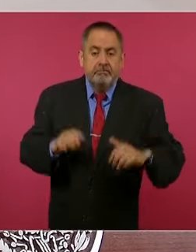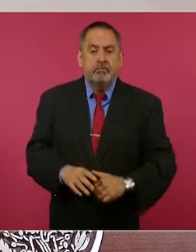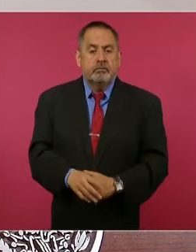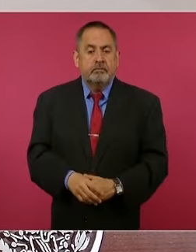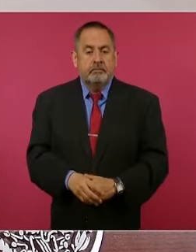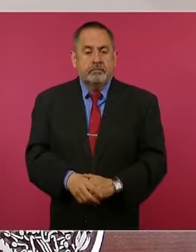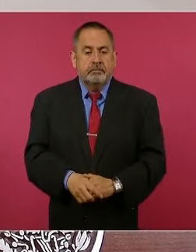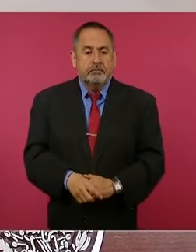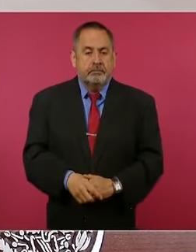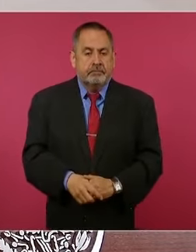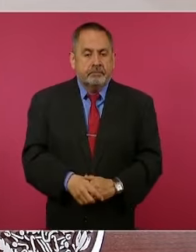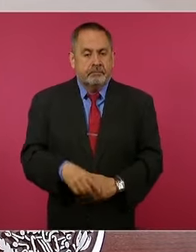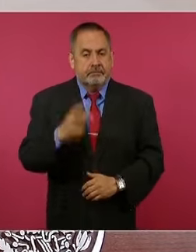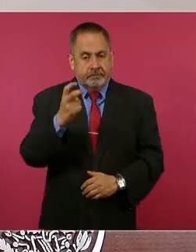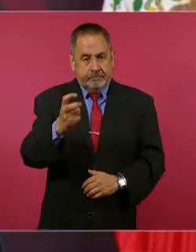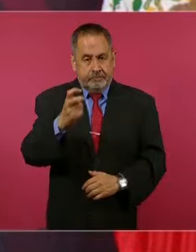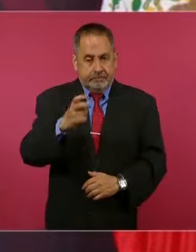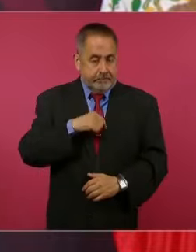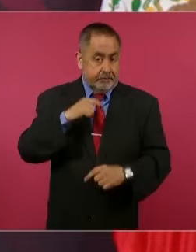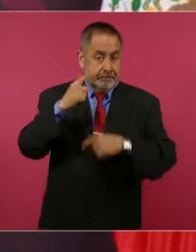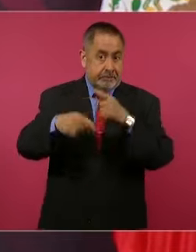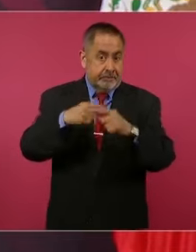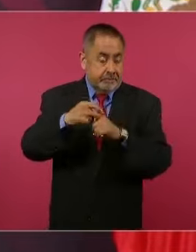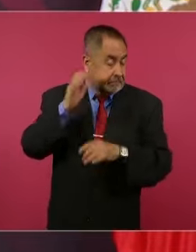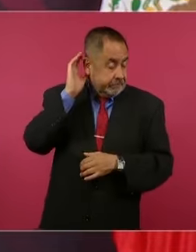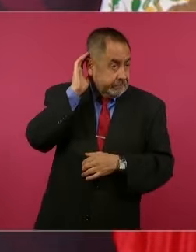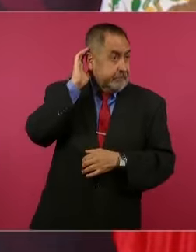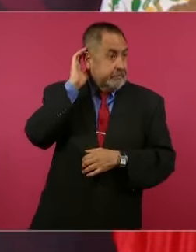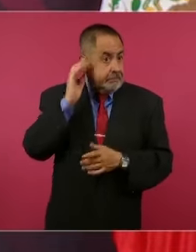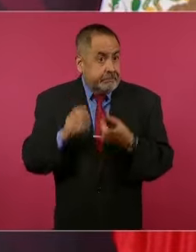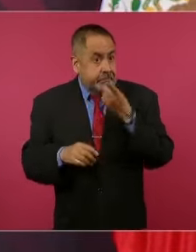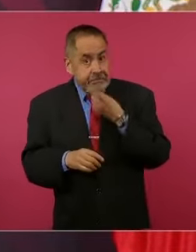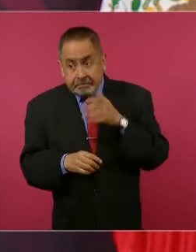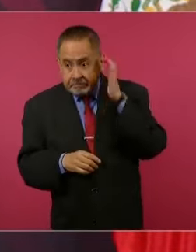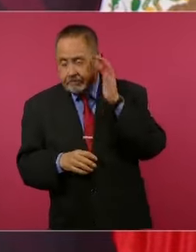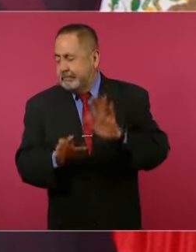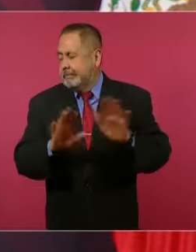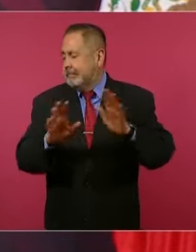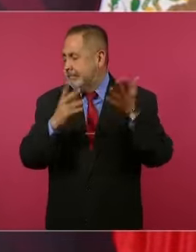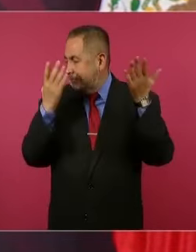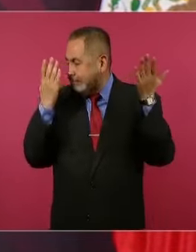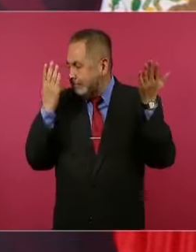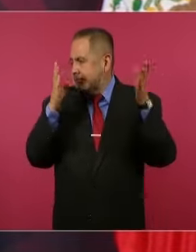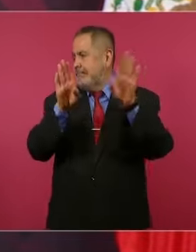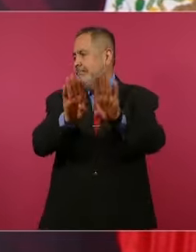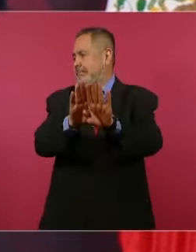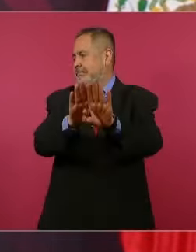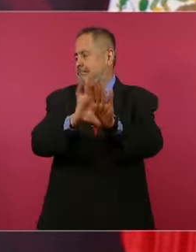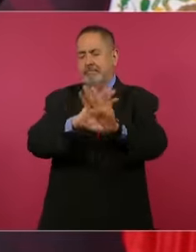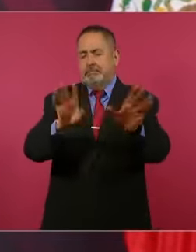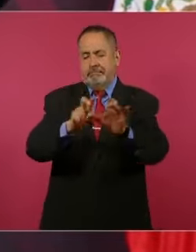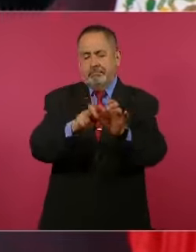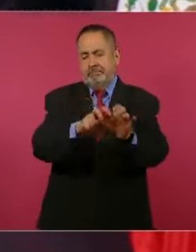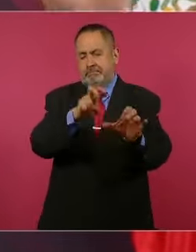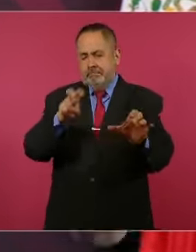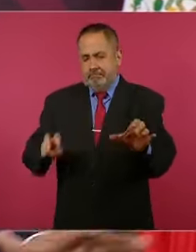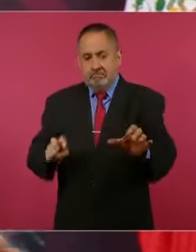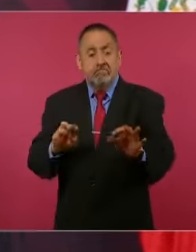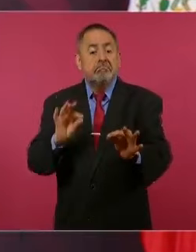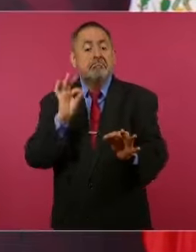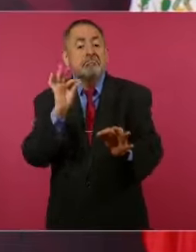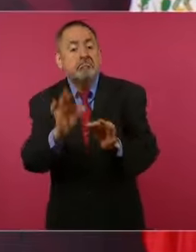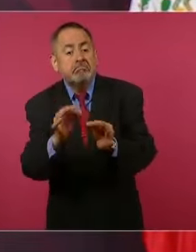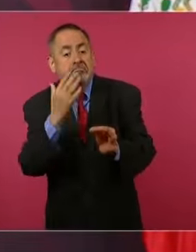jubilarme por eso no me quiero enterar ya De nada cuando yo me